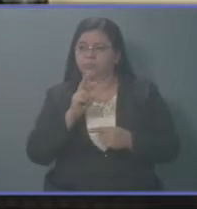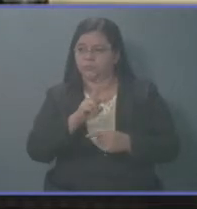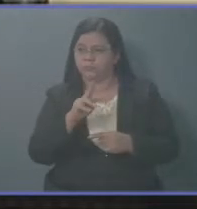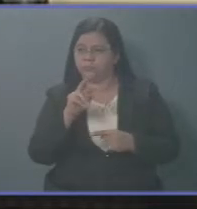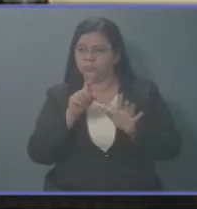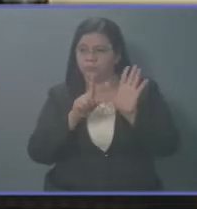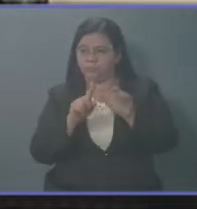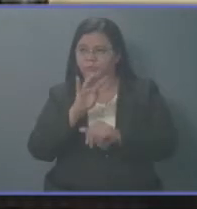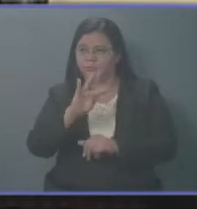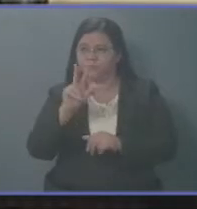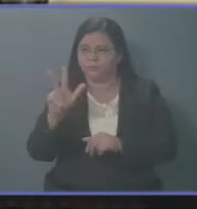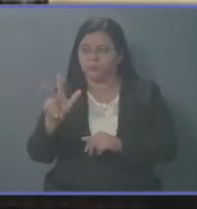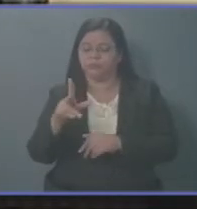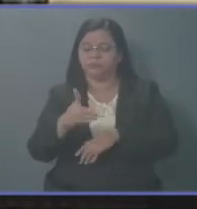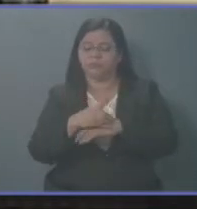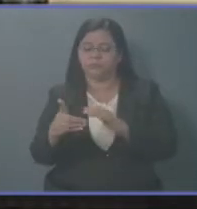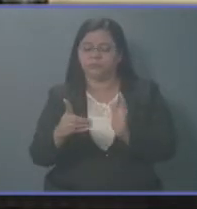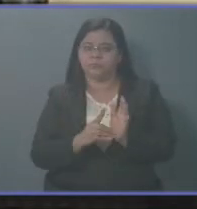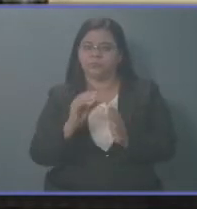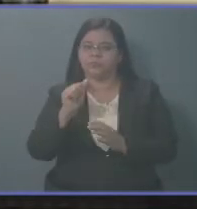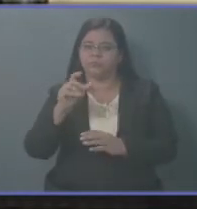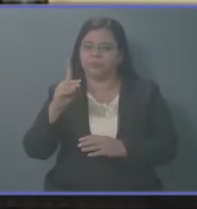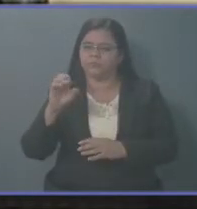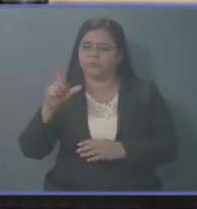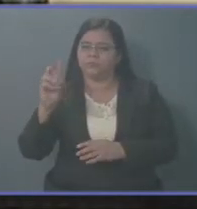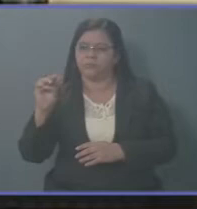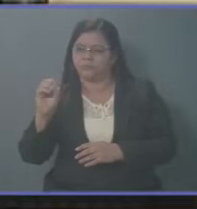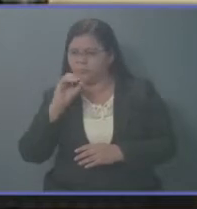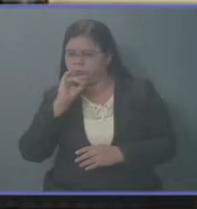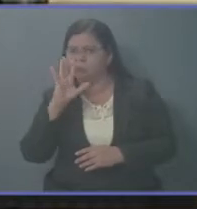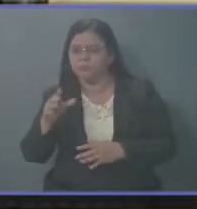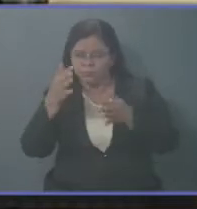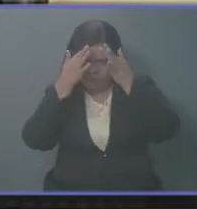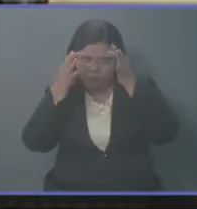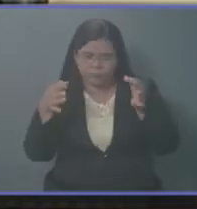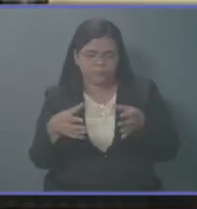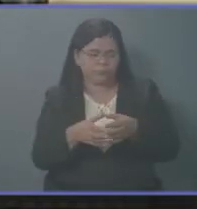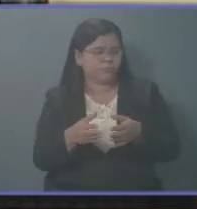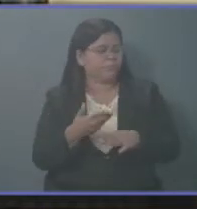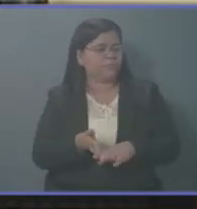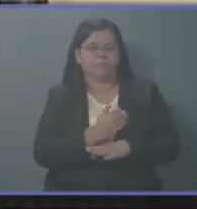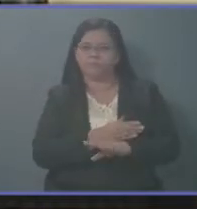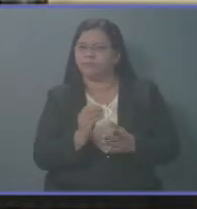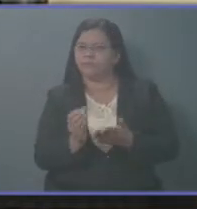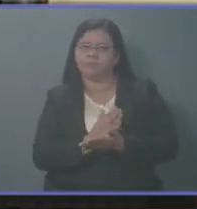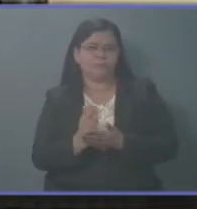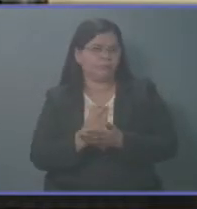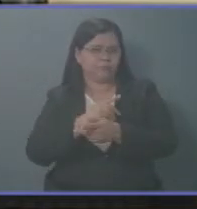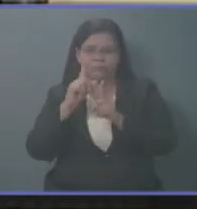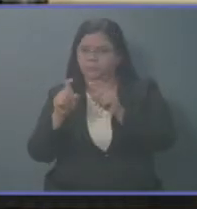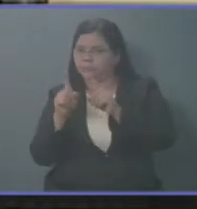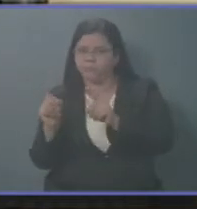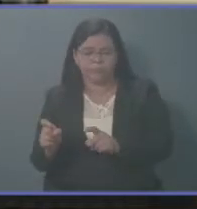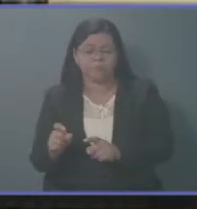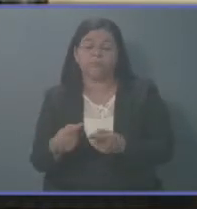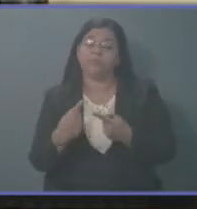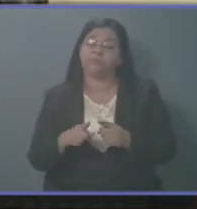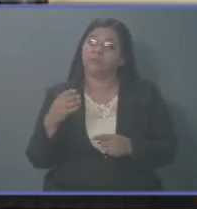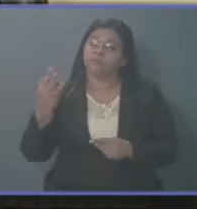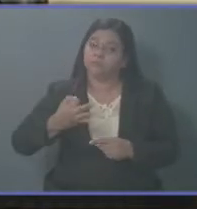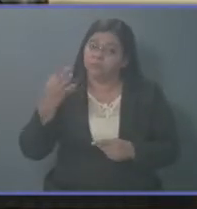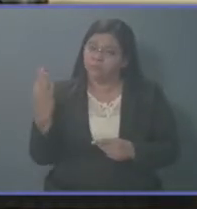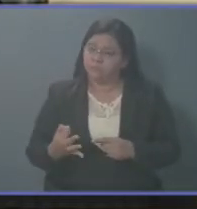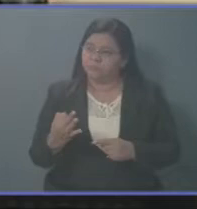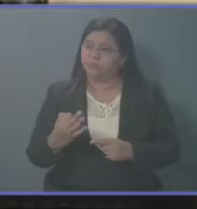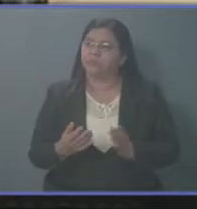1.26.43 el diputado Adelmo Rivas reconoce que dicho dictamen no había sido consultado, requiriendo